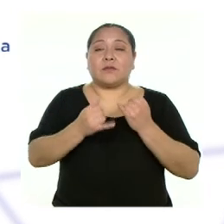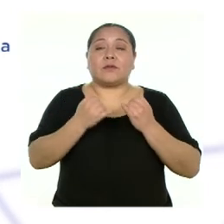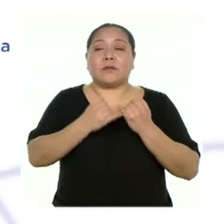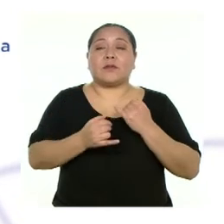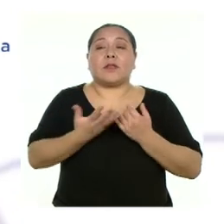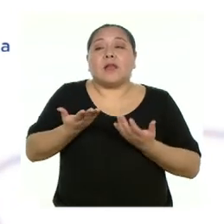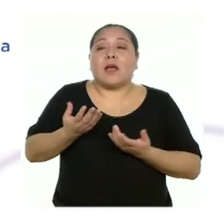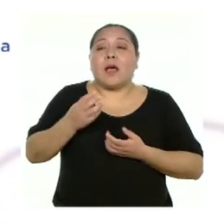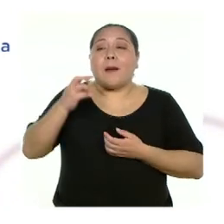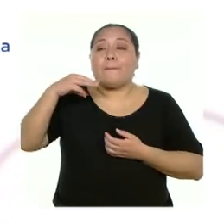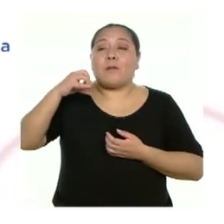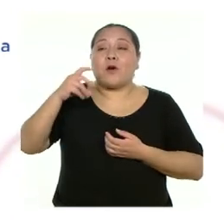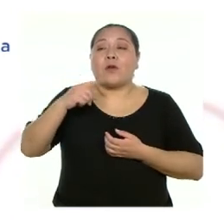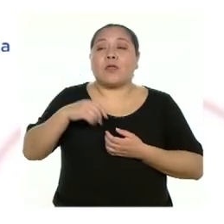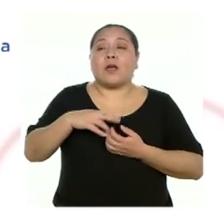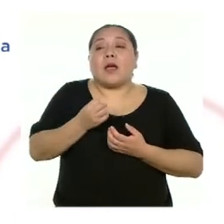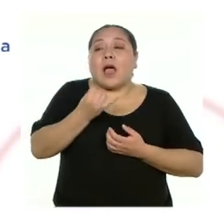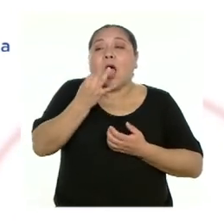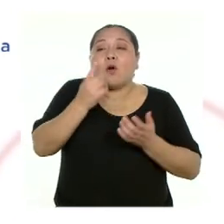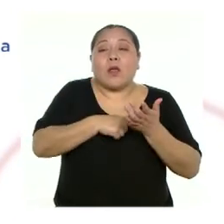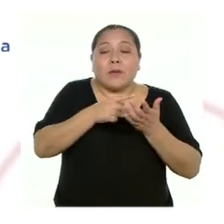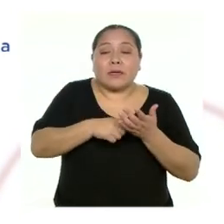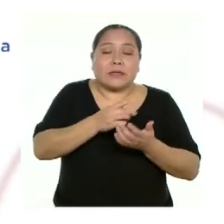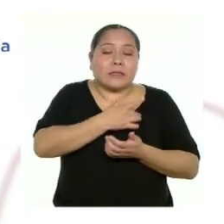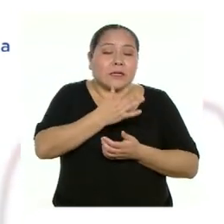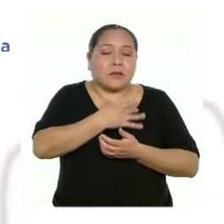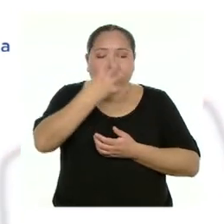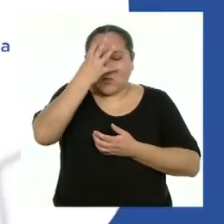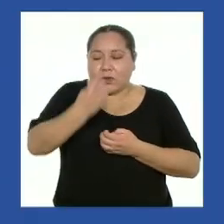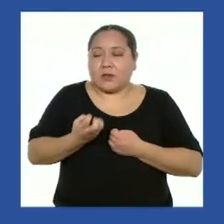moda vuelve a ser a veces sienten molestia.